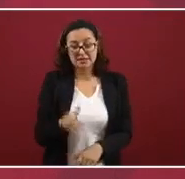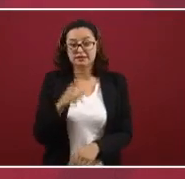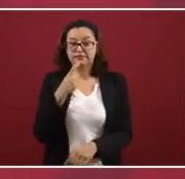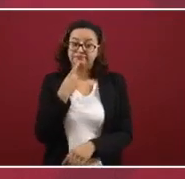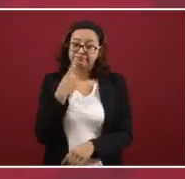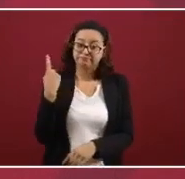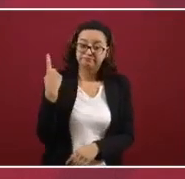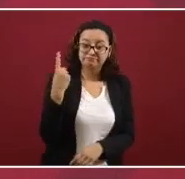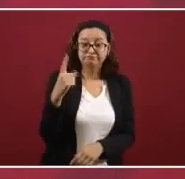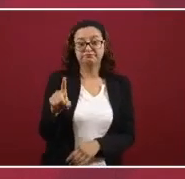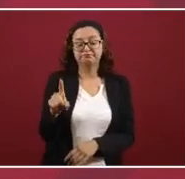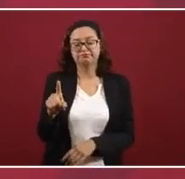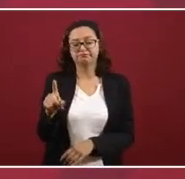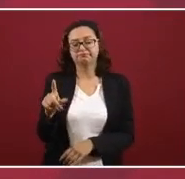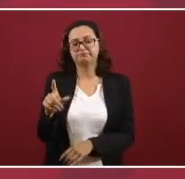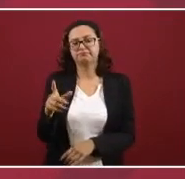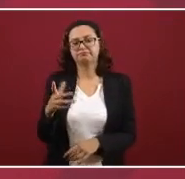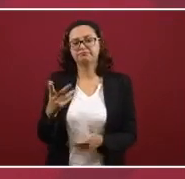denuncias que estaban